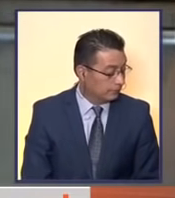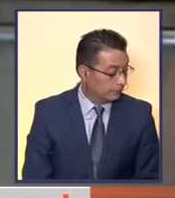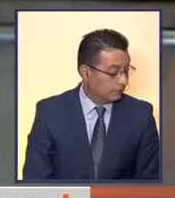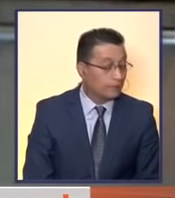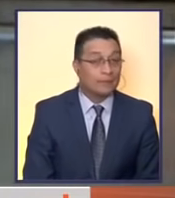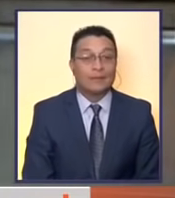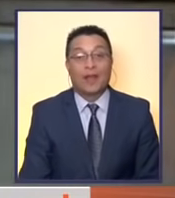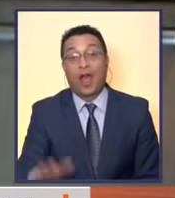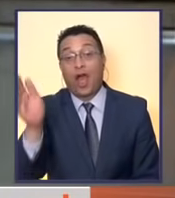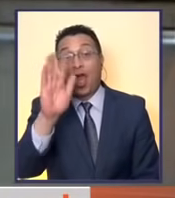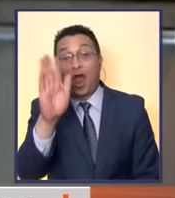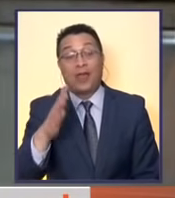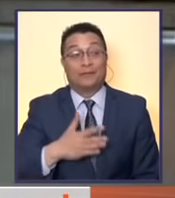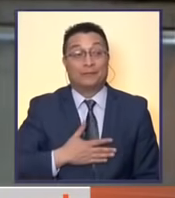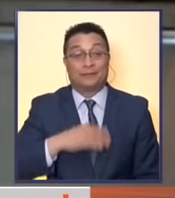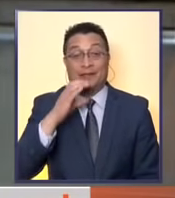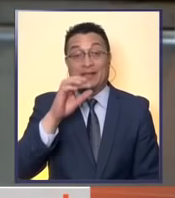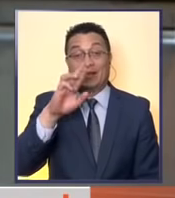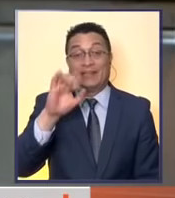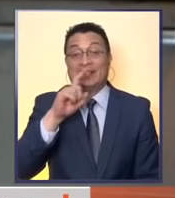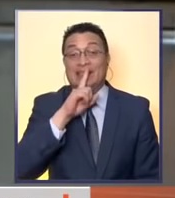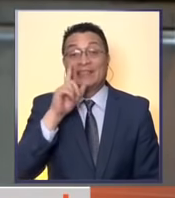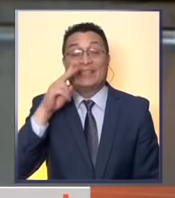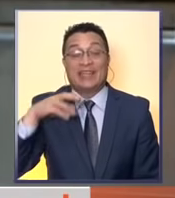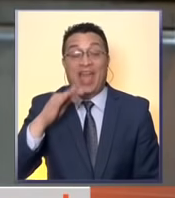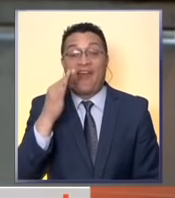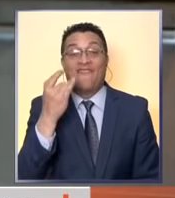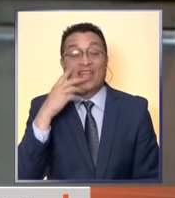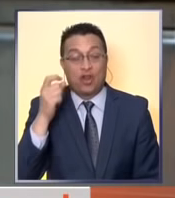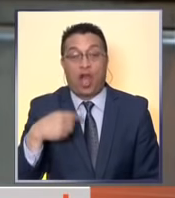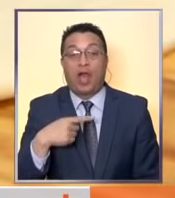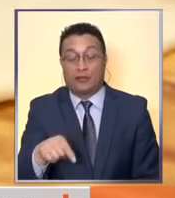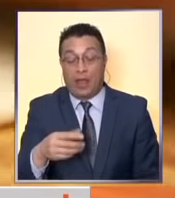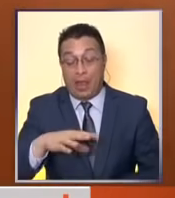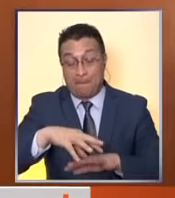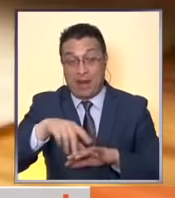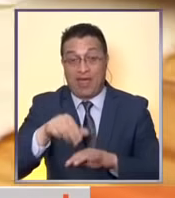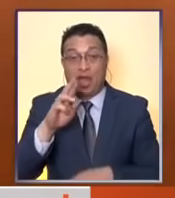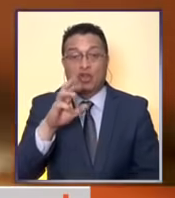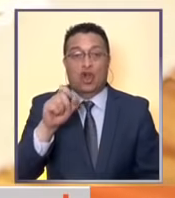Hola, soy Cristina Figueroa de Empanadas Rosalía, las mejores de Santiago.